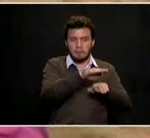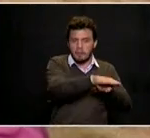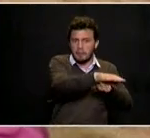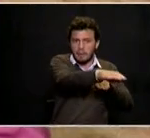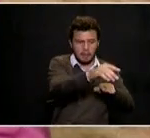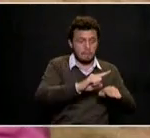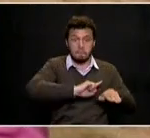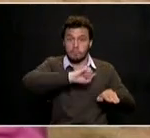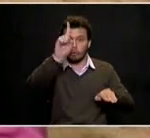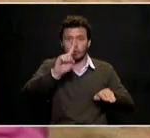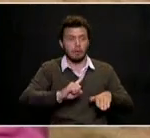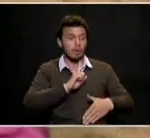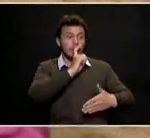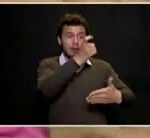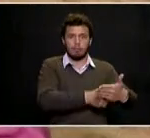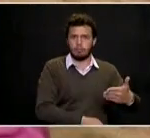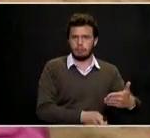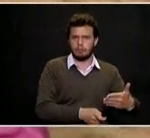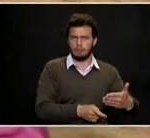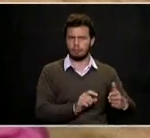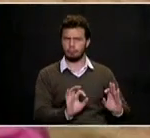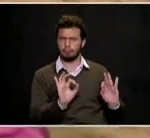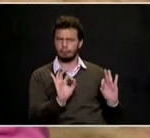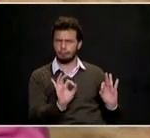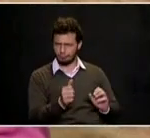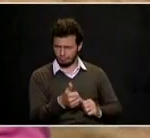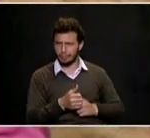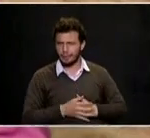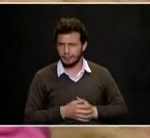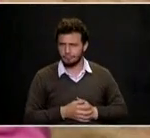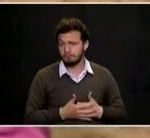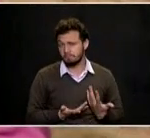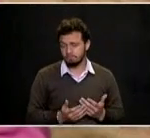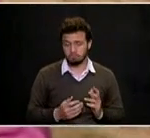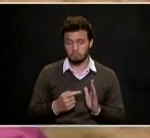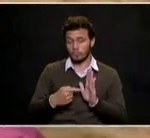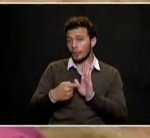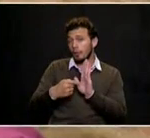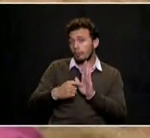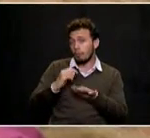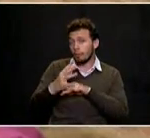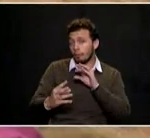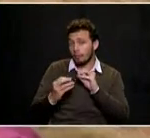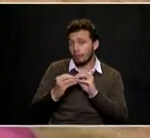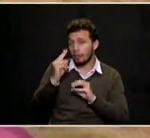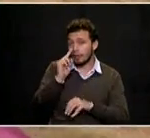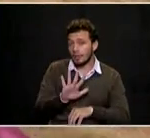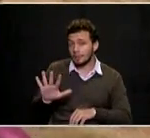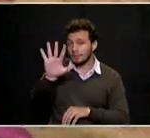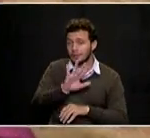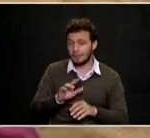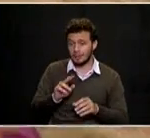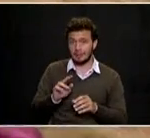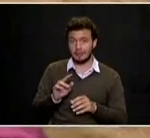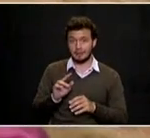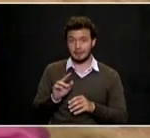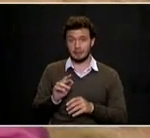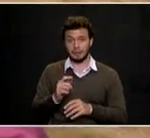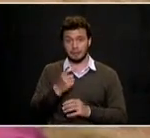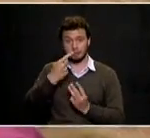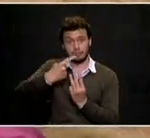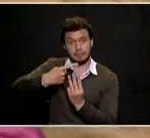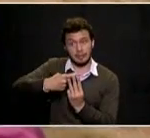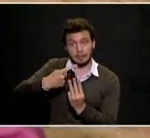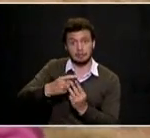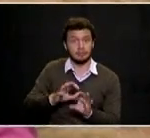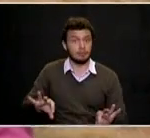injustas porque el código nacional de tránsito regula este tema ampliamente tanto para estacionamiento de vehículos